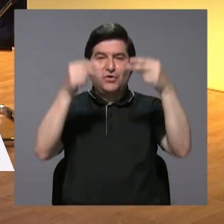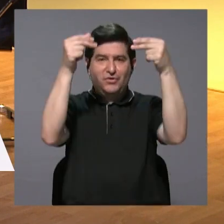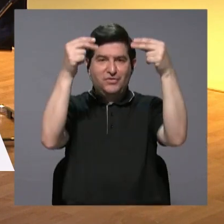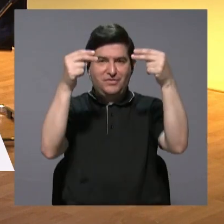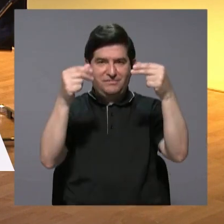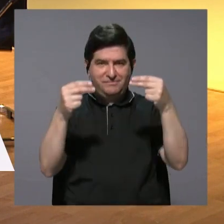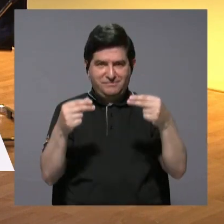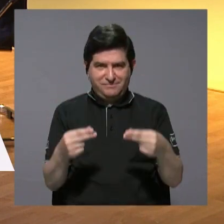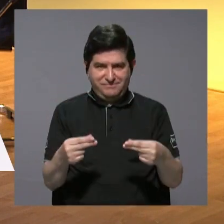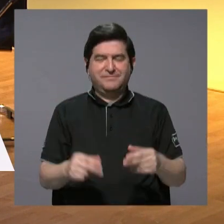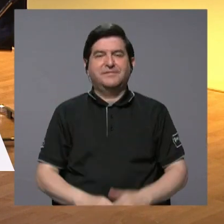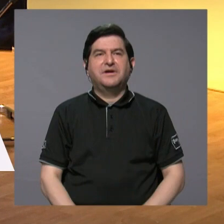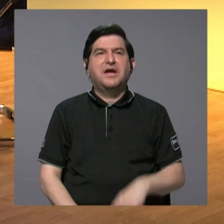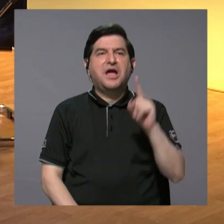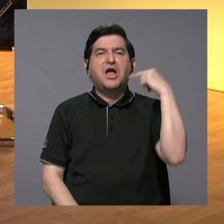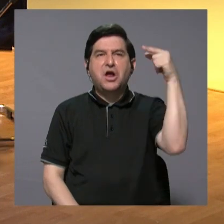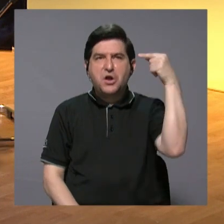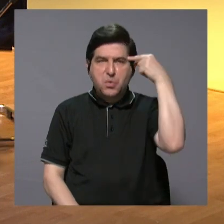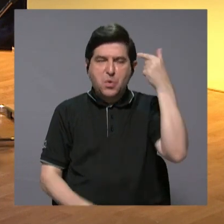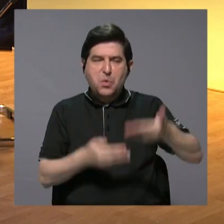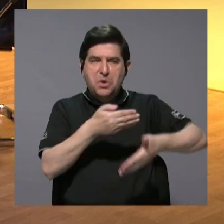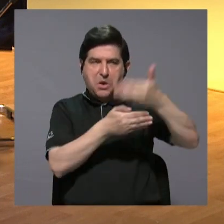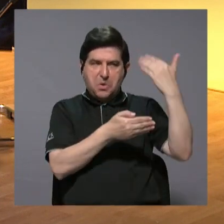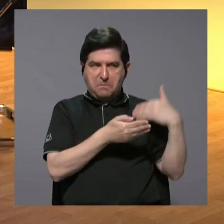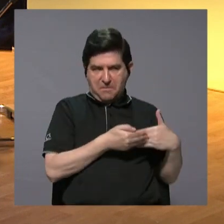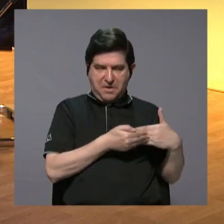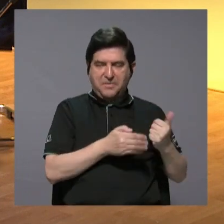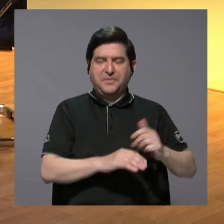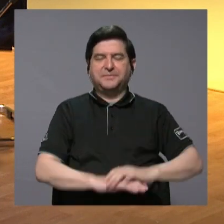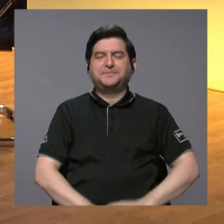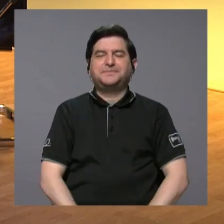Hacienda en un gobierno previo,